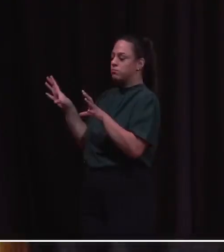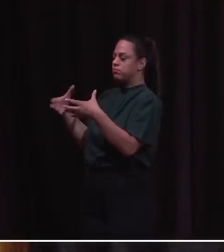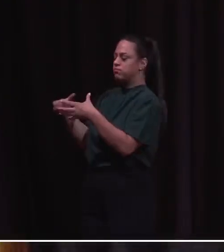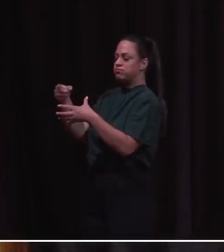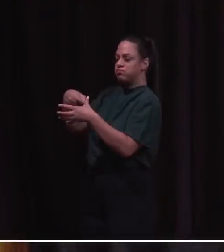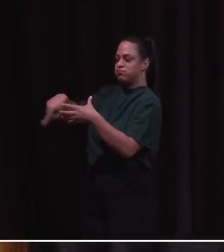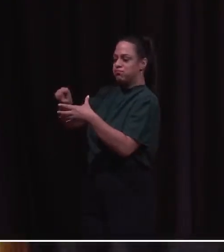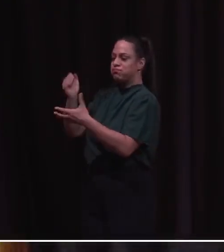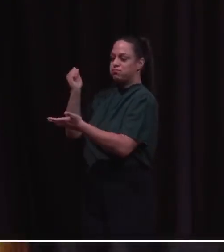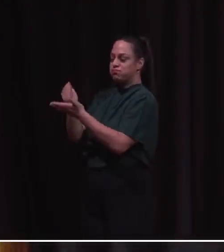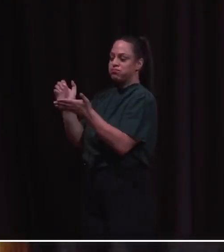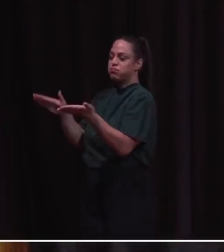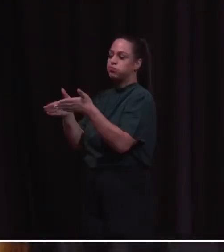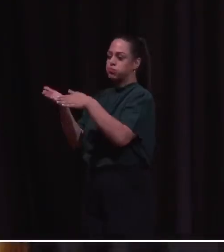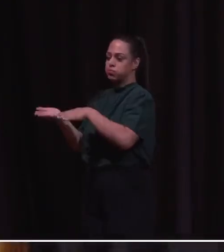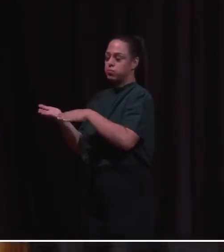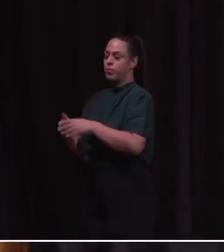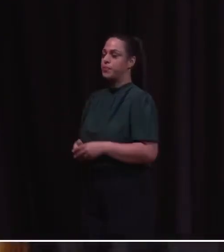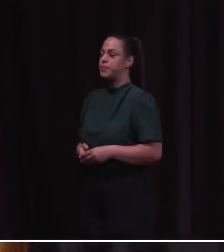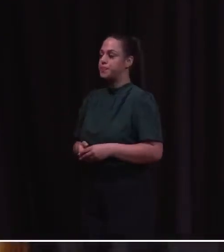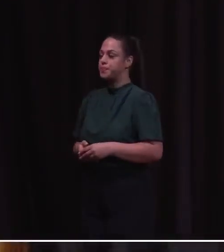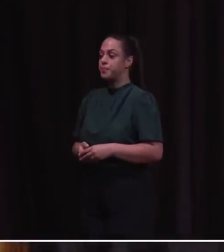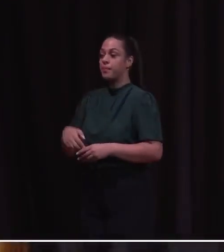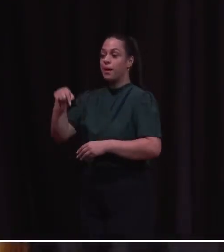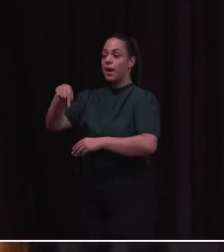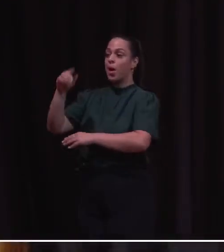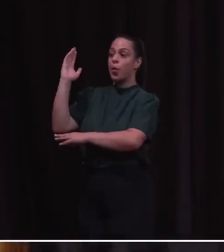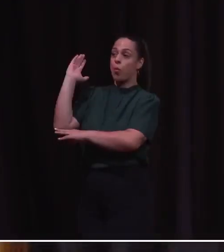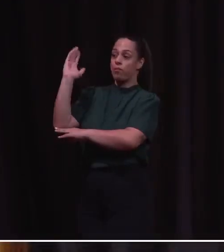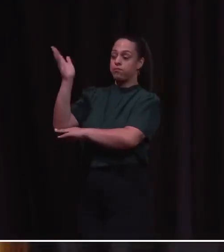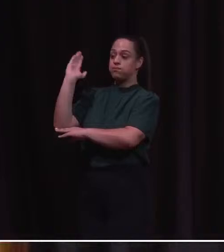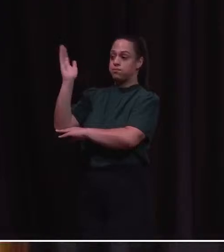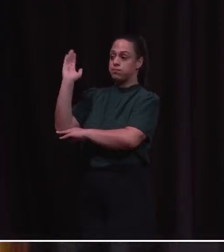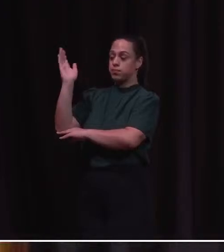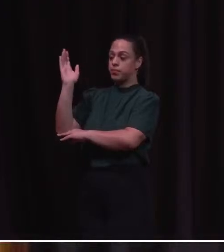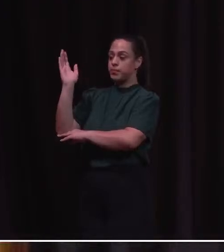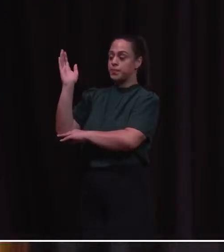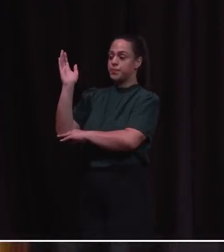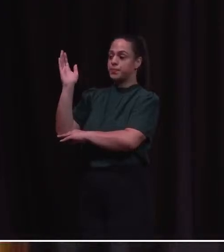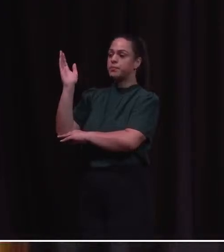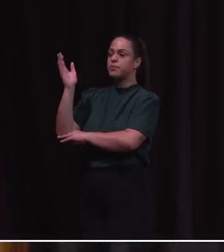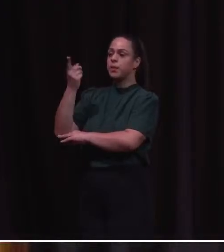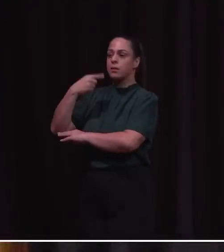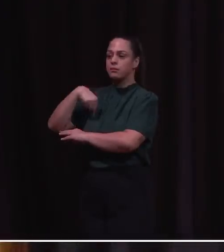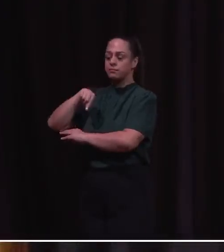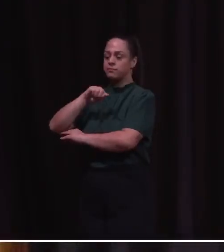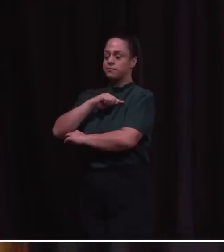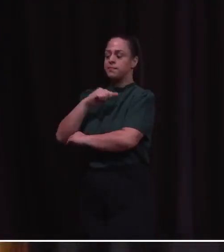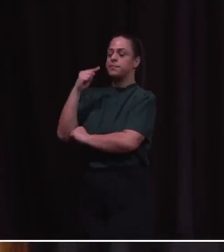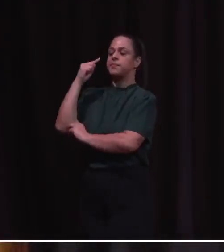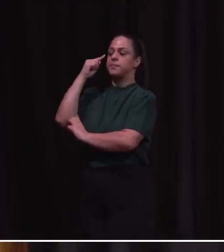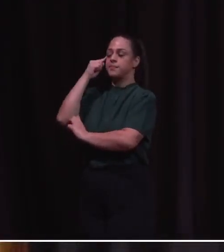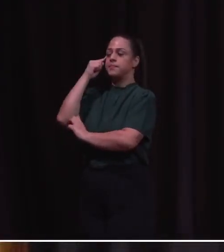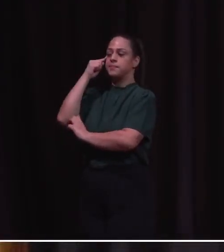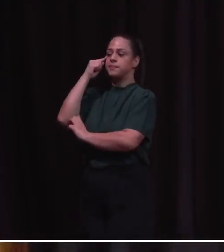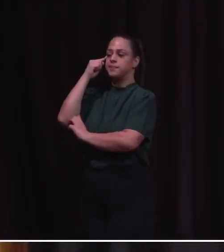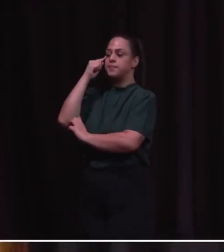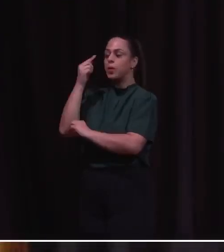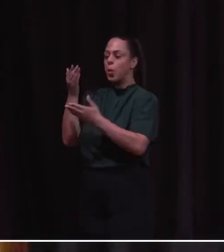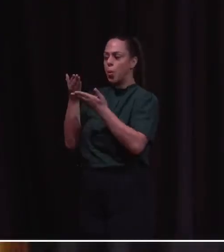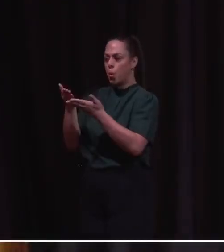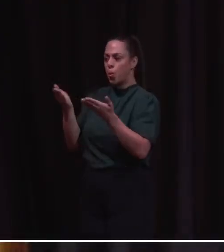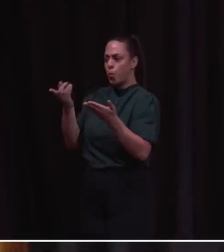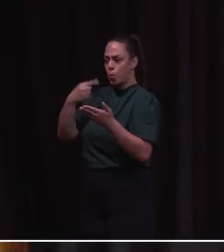Una conferencia como esta nos recuerda que más allá de lo que creemos que debe ser o que puede